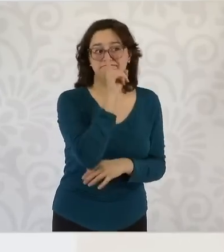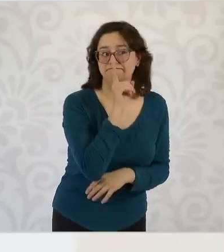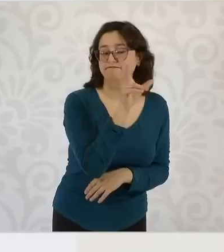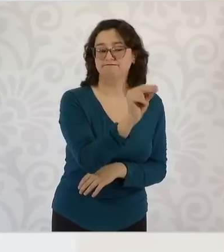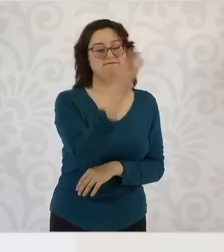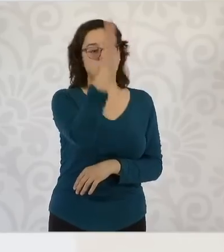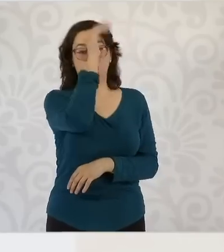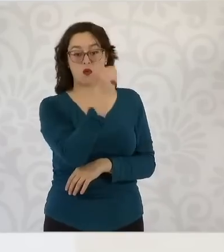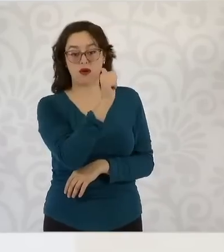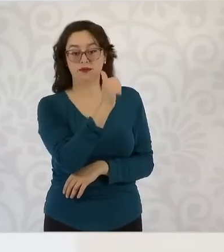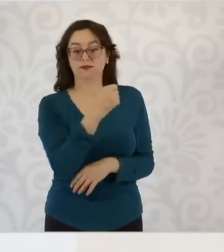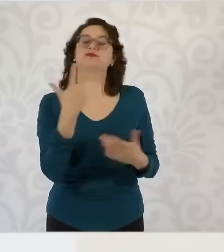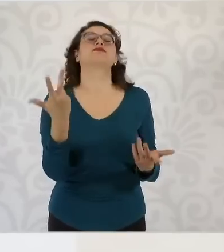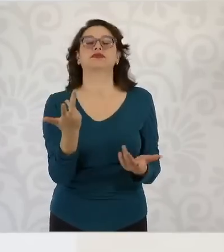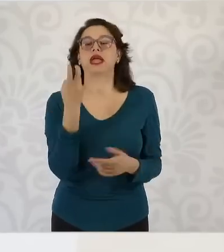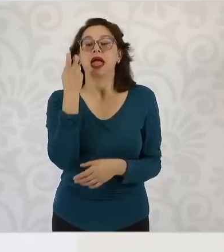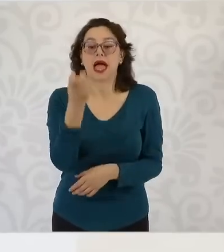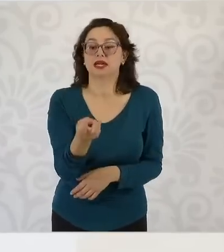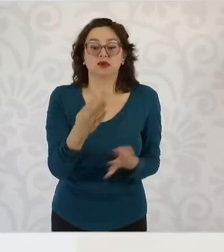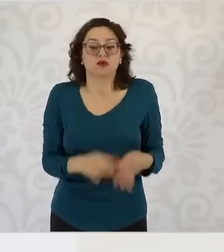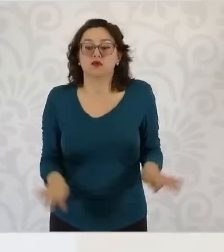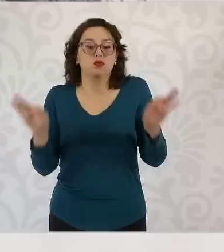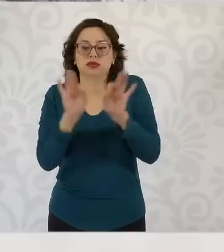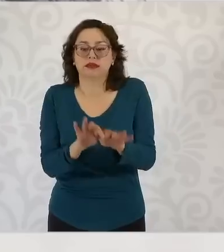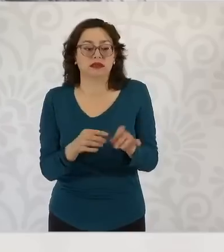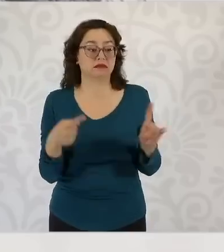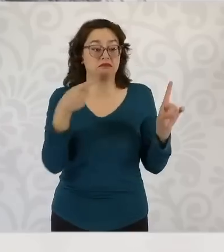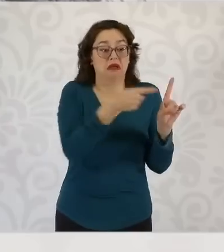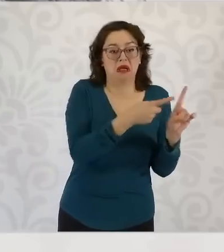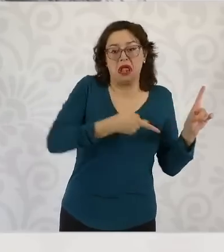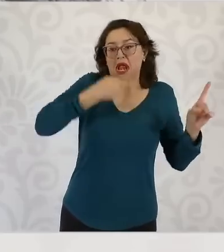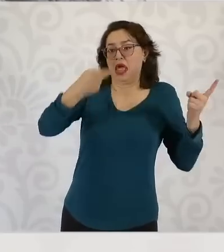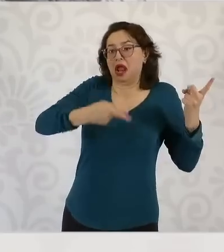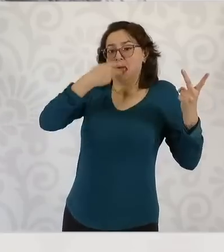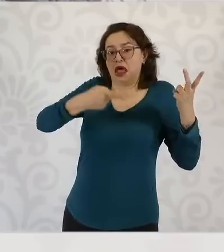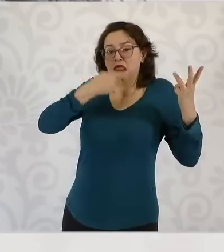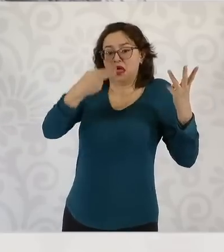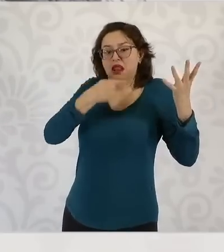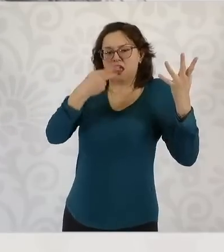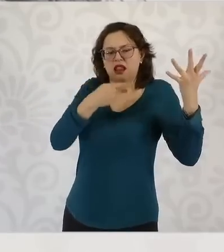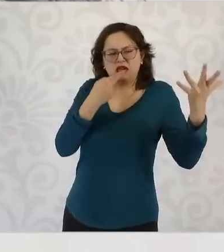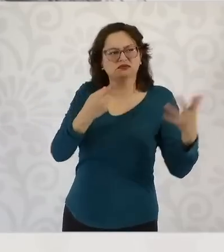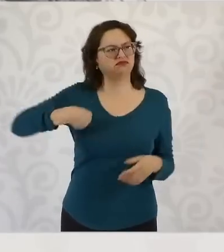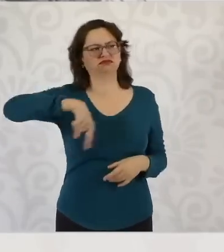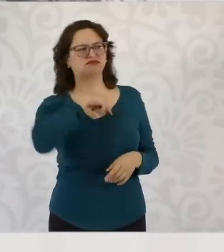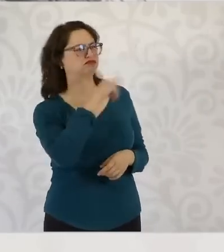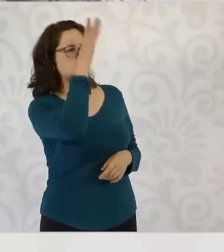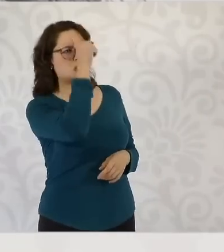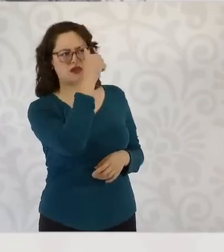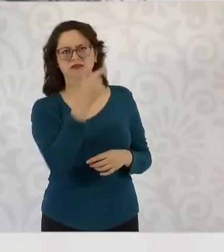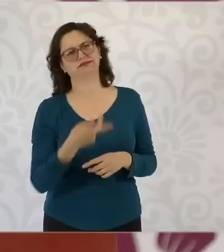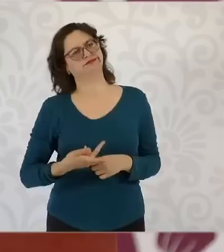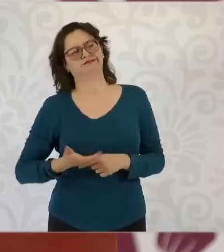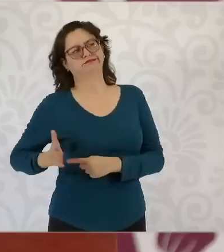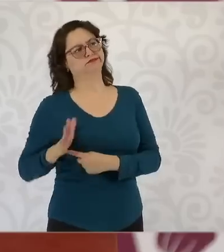eso, que cada vez que se dice algo con lo que uno no está de acuerdo, pues que lo pongamos sobre la mesa. Y en